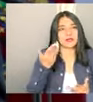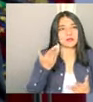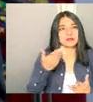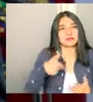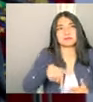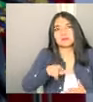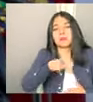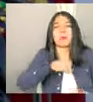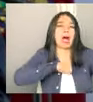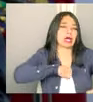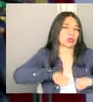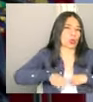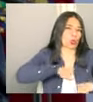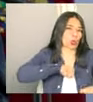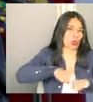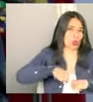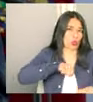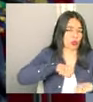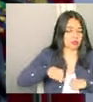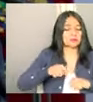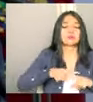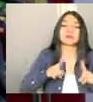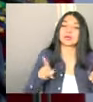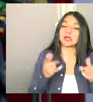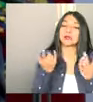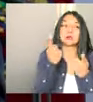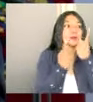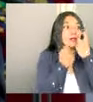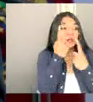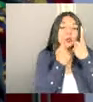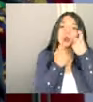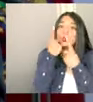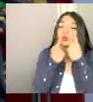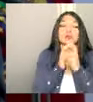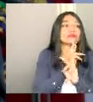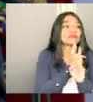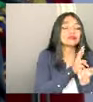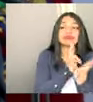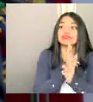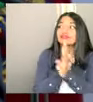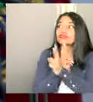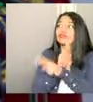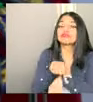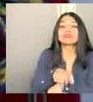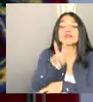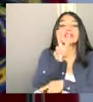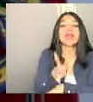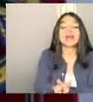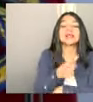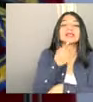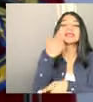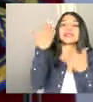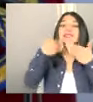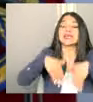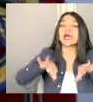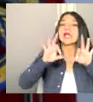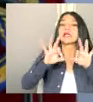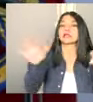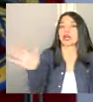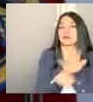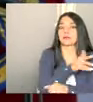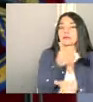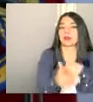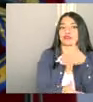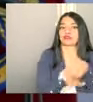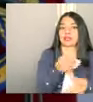ese próximo mayo. Creo que en este momento las preguntas que los vamos a poder dilucidar el día viernes es si ya está completo el